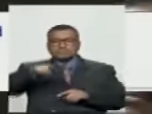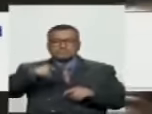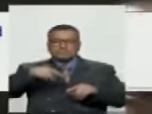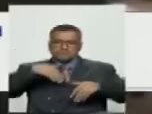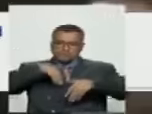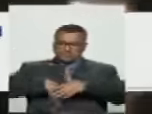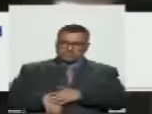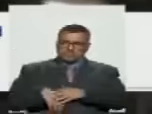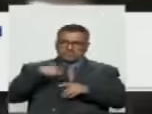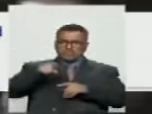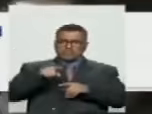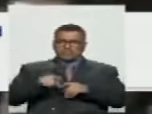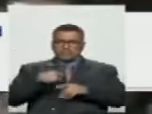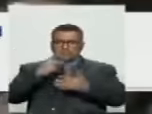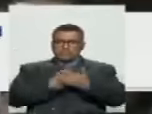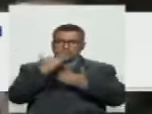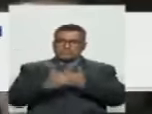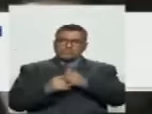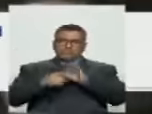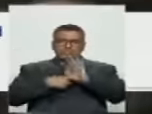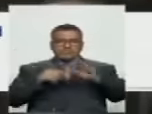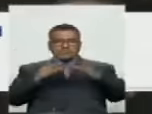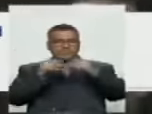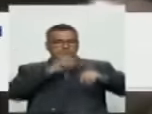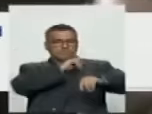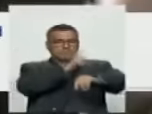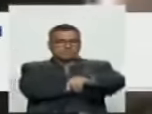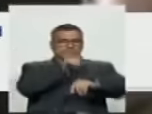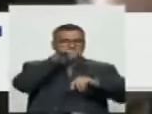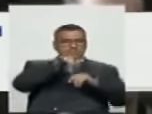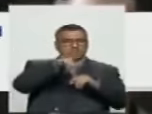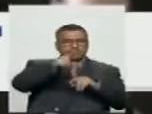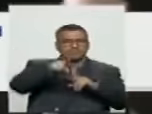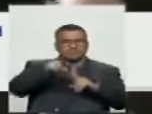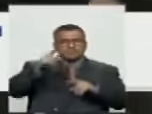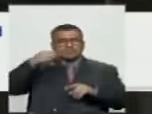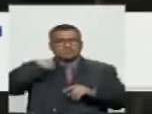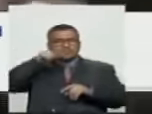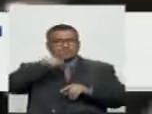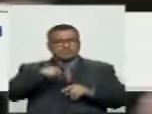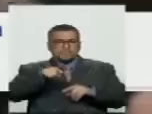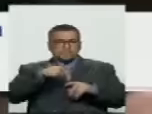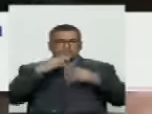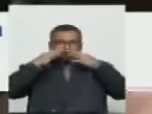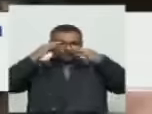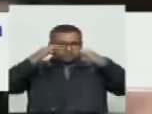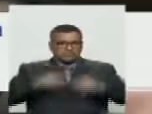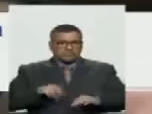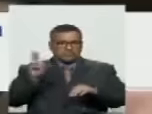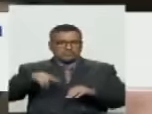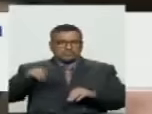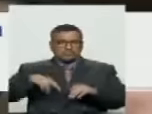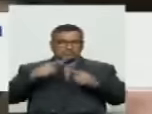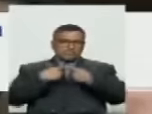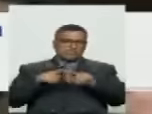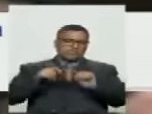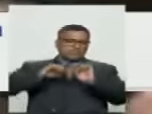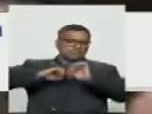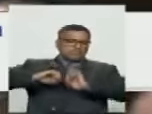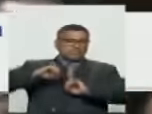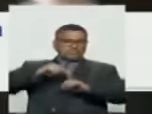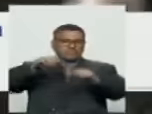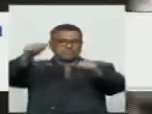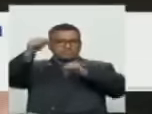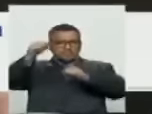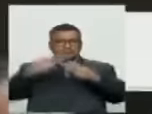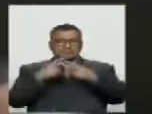vísceras, sino de los planes de alguien mucho más poderoso que tú y a quien tú, ten la seguridad, tampoco le importas. ¡Que viva